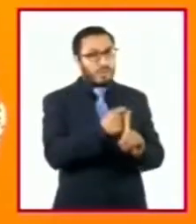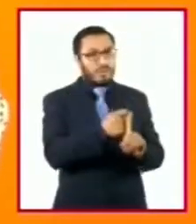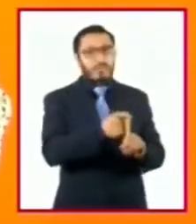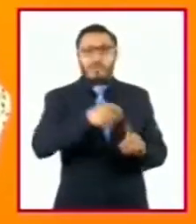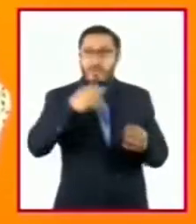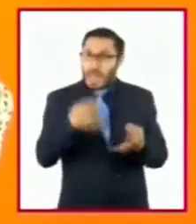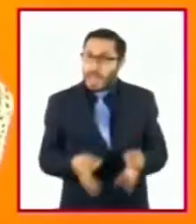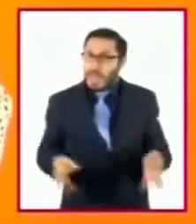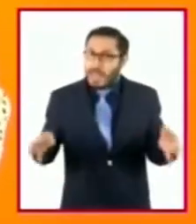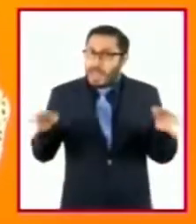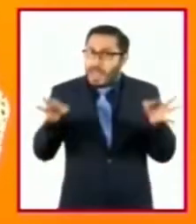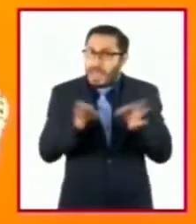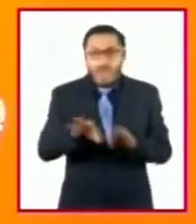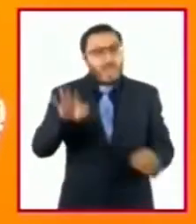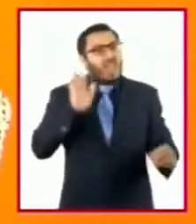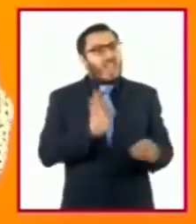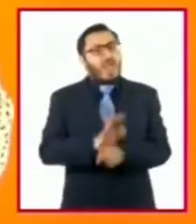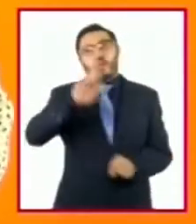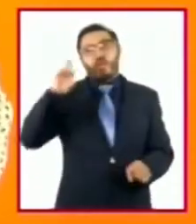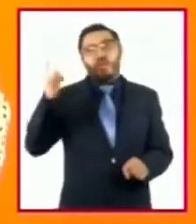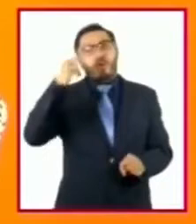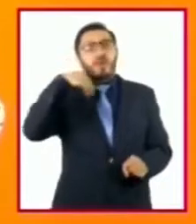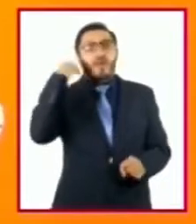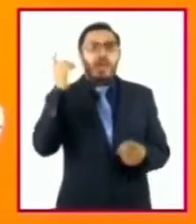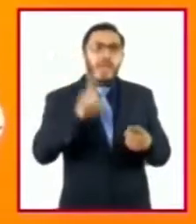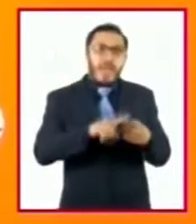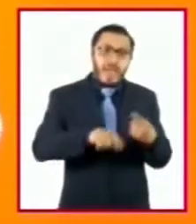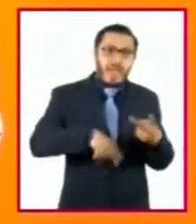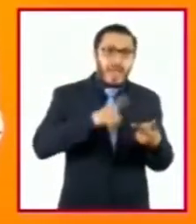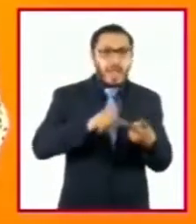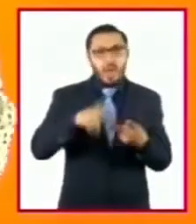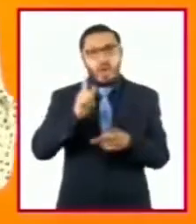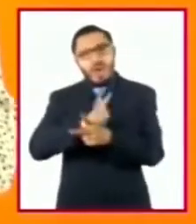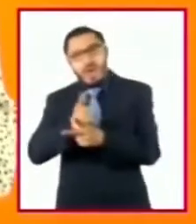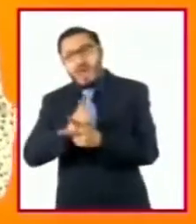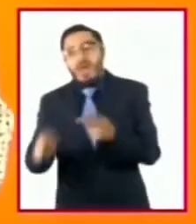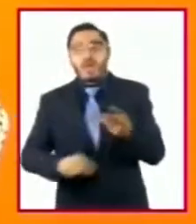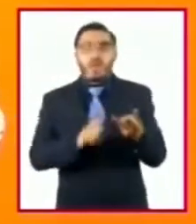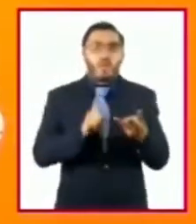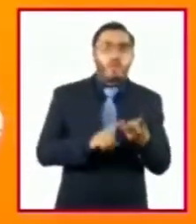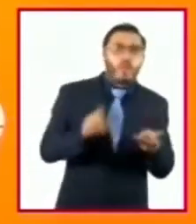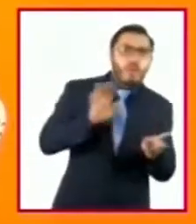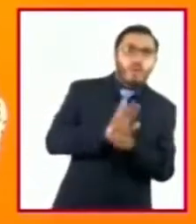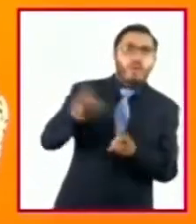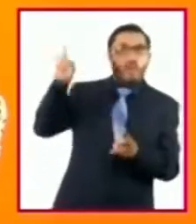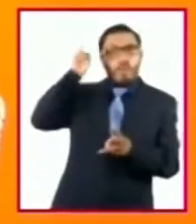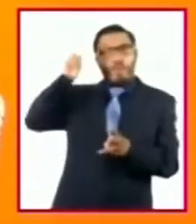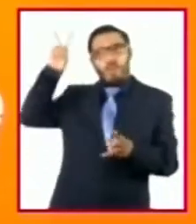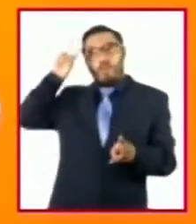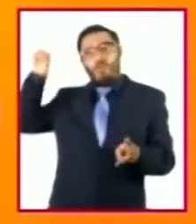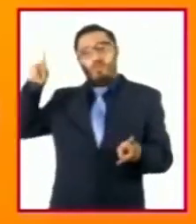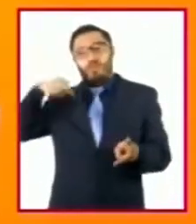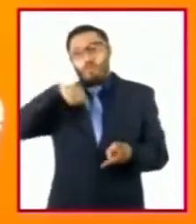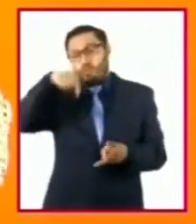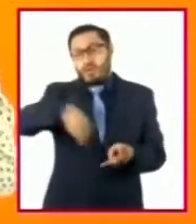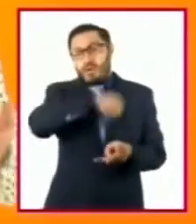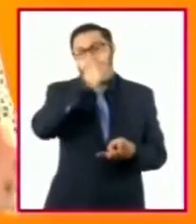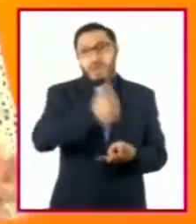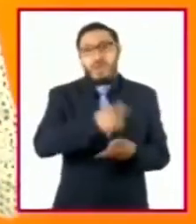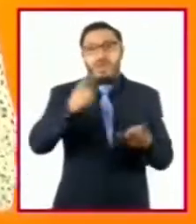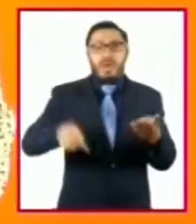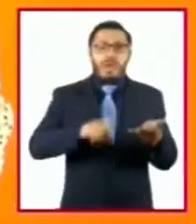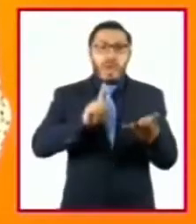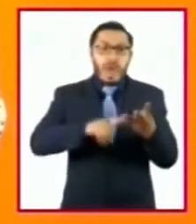saber qué universidad quiero, qué carrera quiero, qué sueño es el que tengo en esta ciudad donde vivo, es en